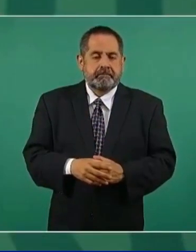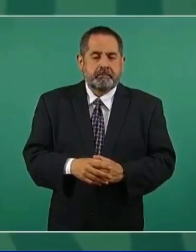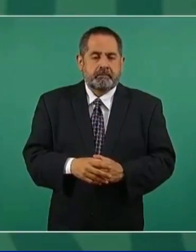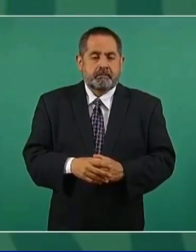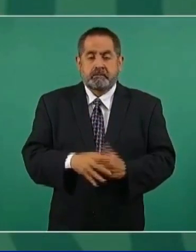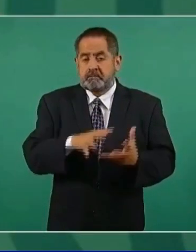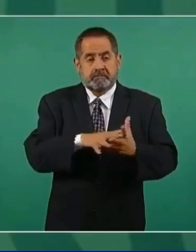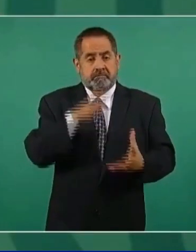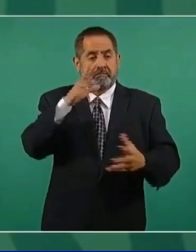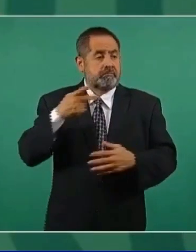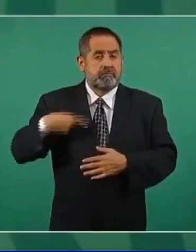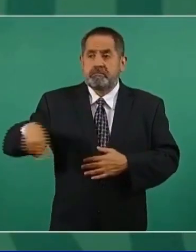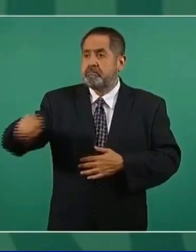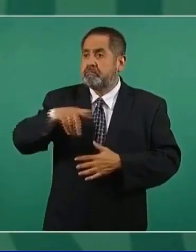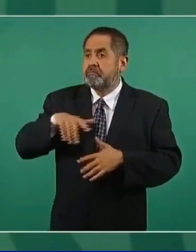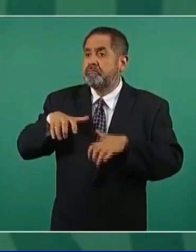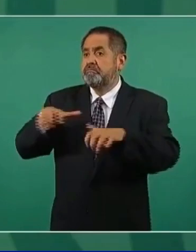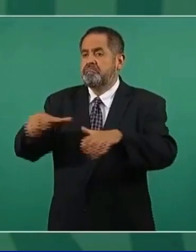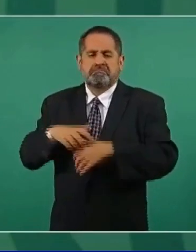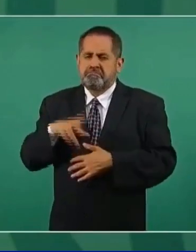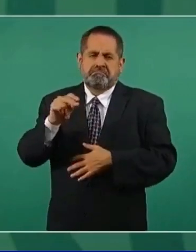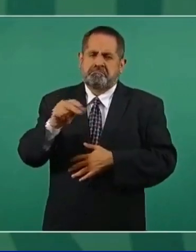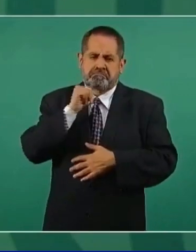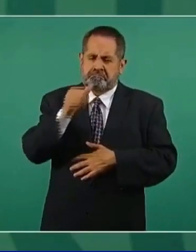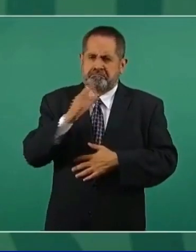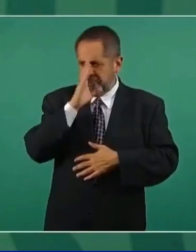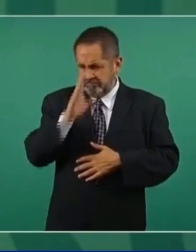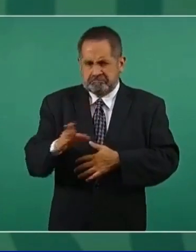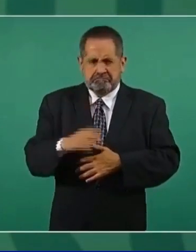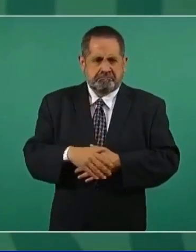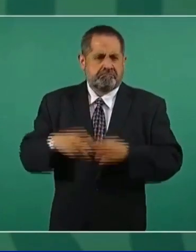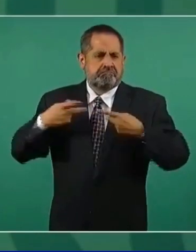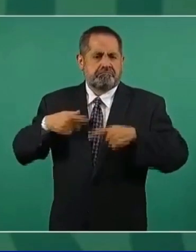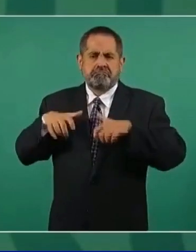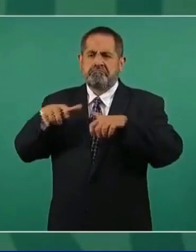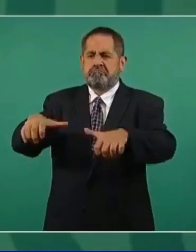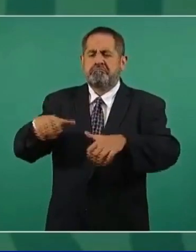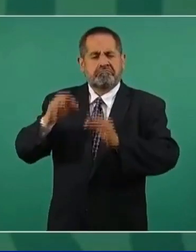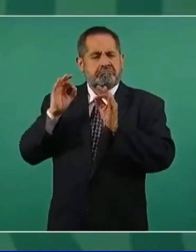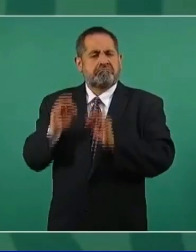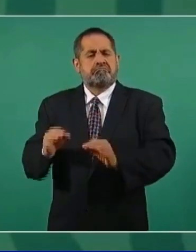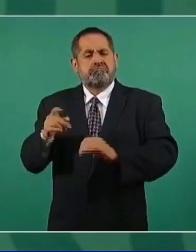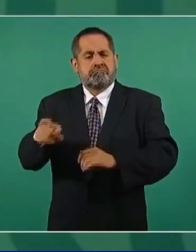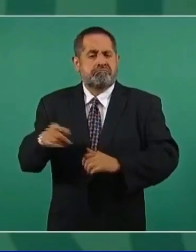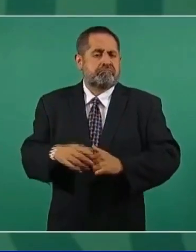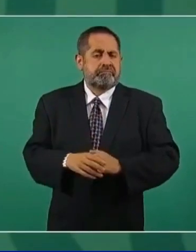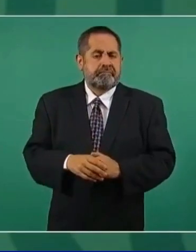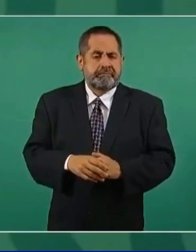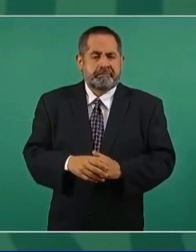La mayoría del pueblo no es así. La gente del pueblo es